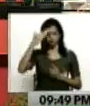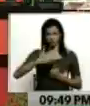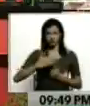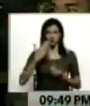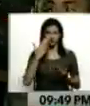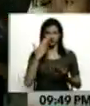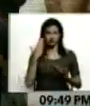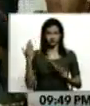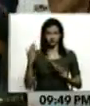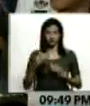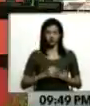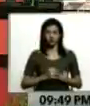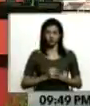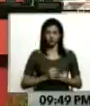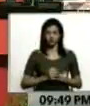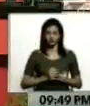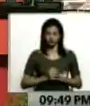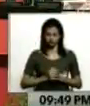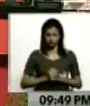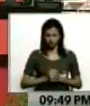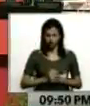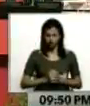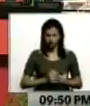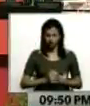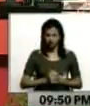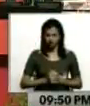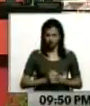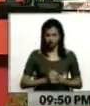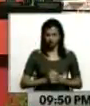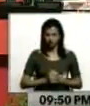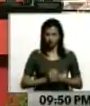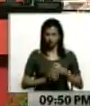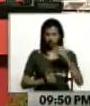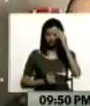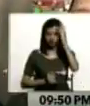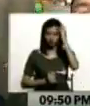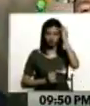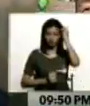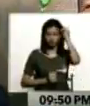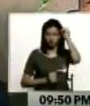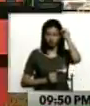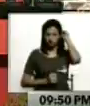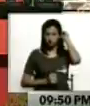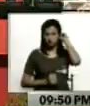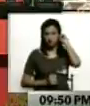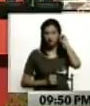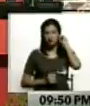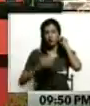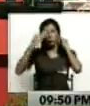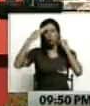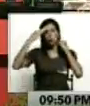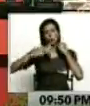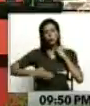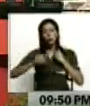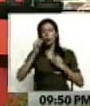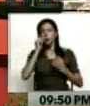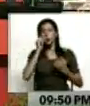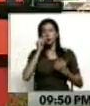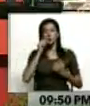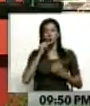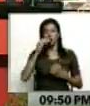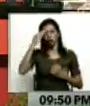graterol el coronel Fredy Alberto La Barca Rincón el coronel Omar Enrique